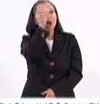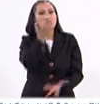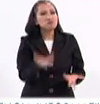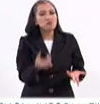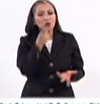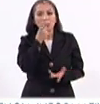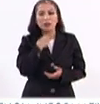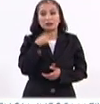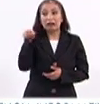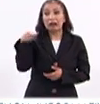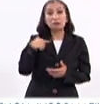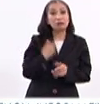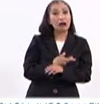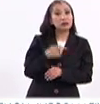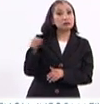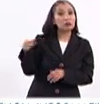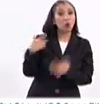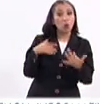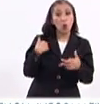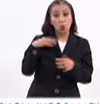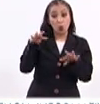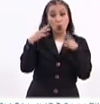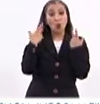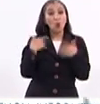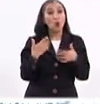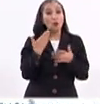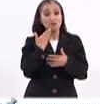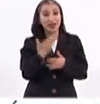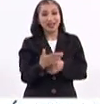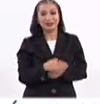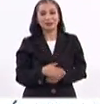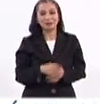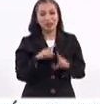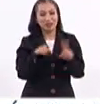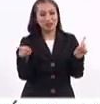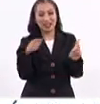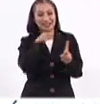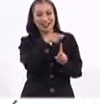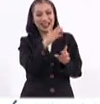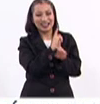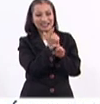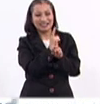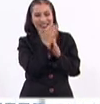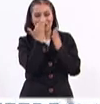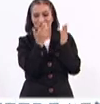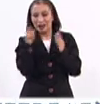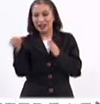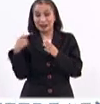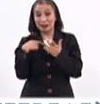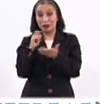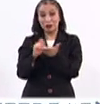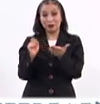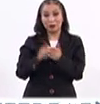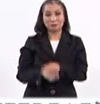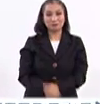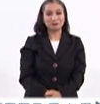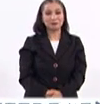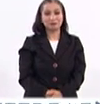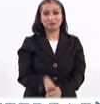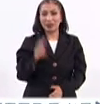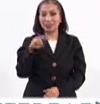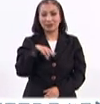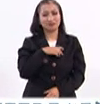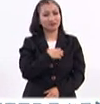cuando les cuentas este tipo de variantes tan integrales que estás desarrollando en tu profesión? Pues la verdad están